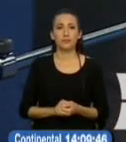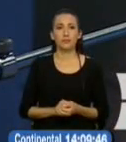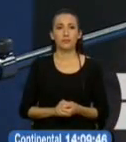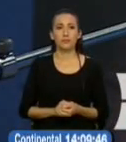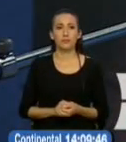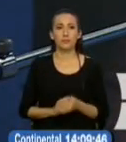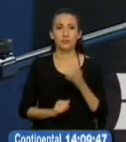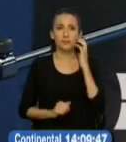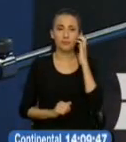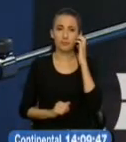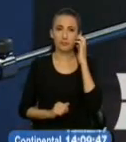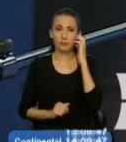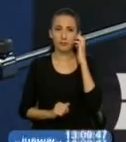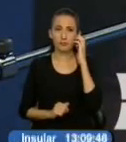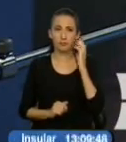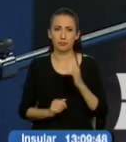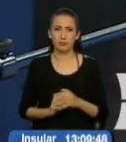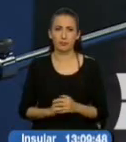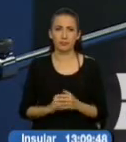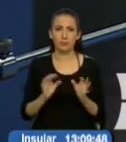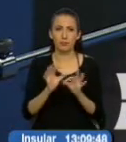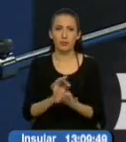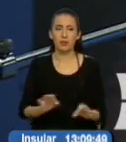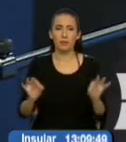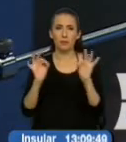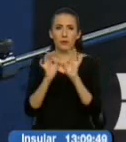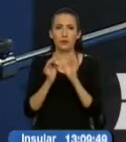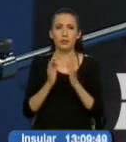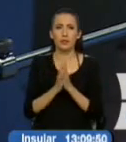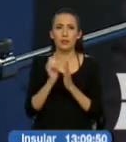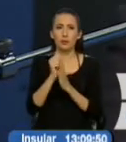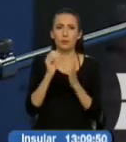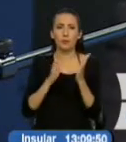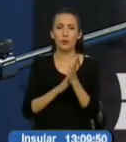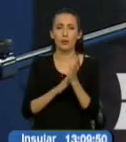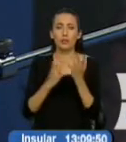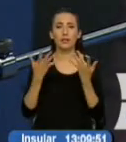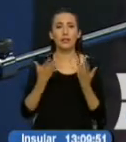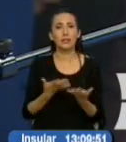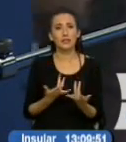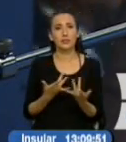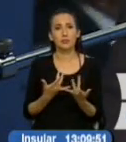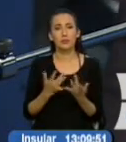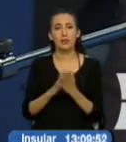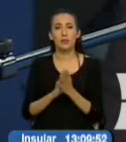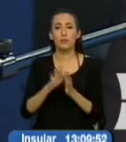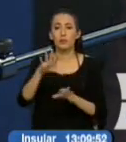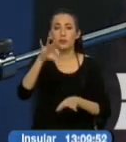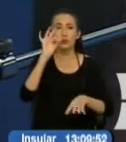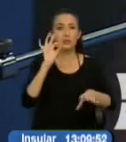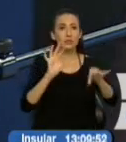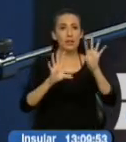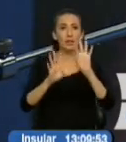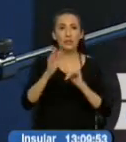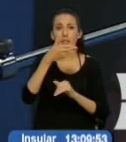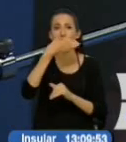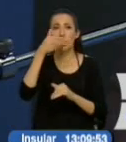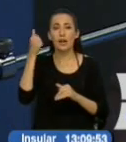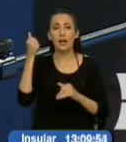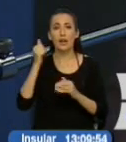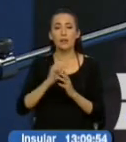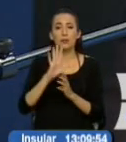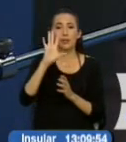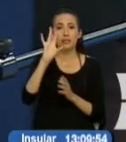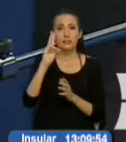Tenemos un presupuesto importante, creo yo, y aspiramos a poder seleccionar al menos unas 7